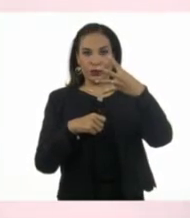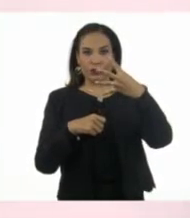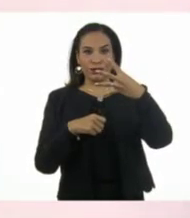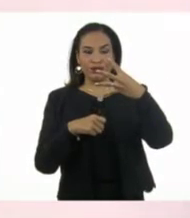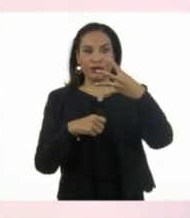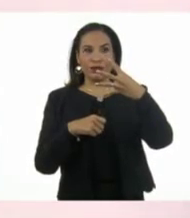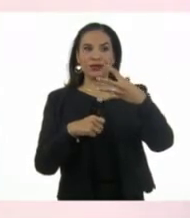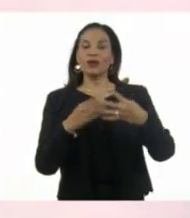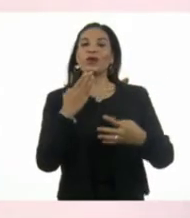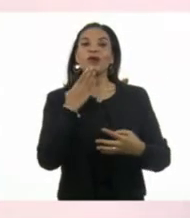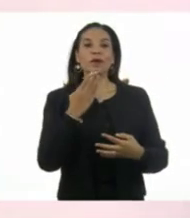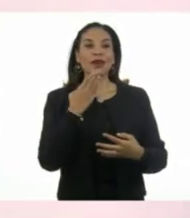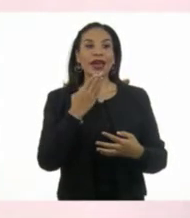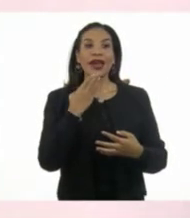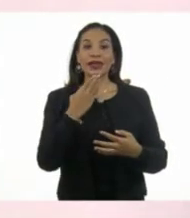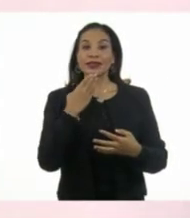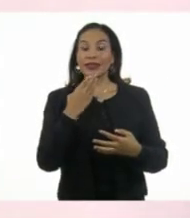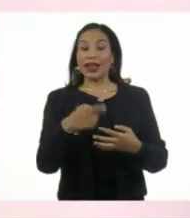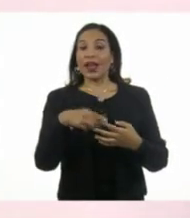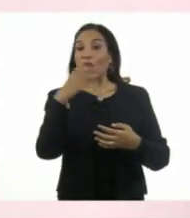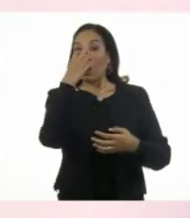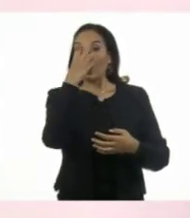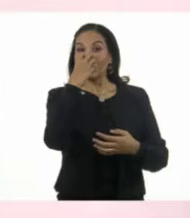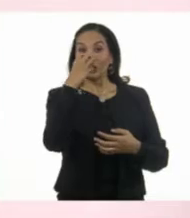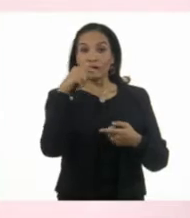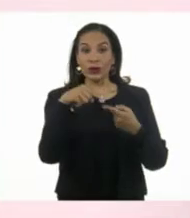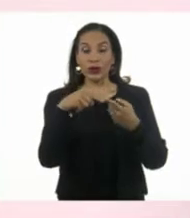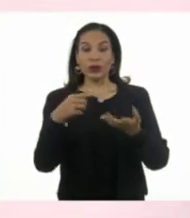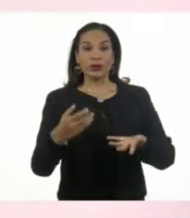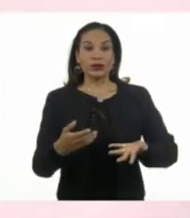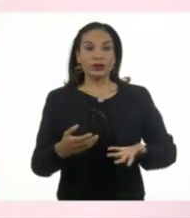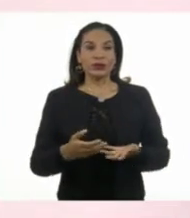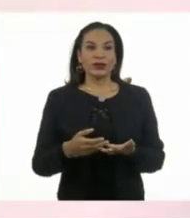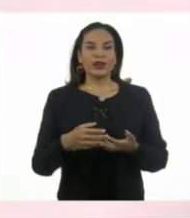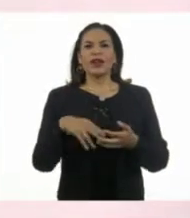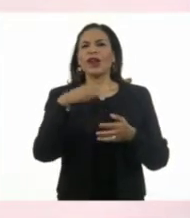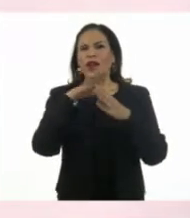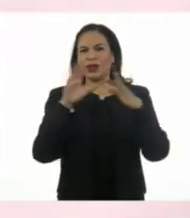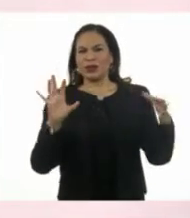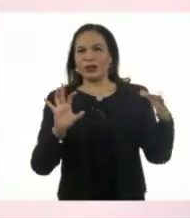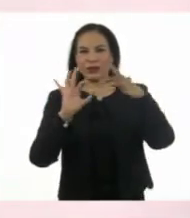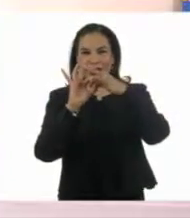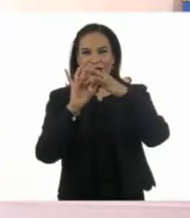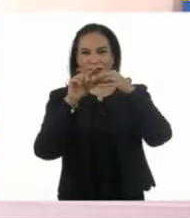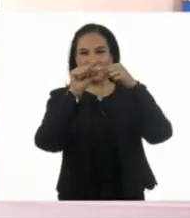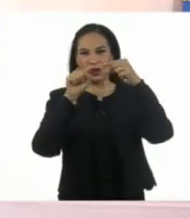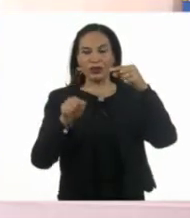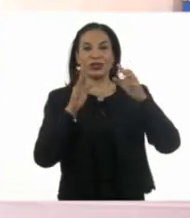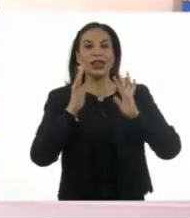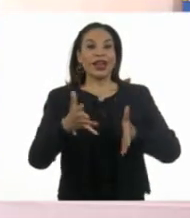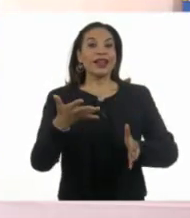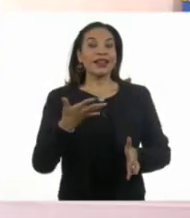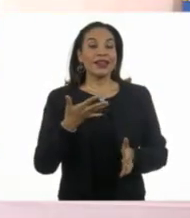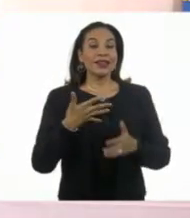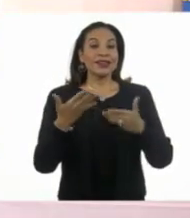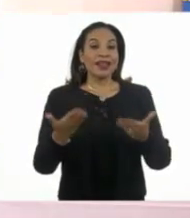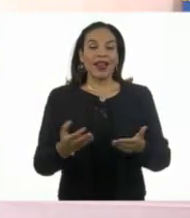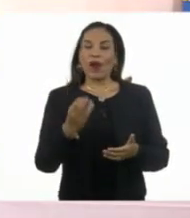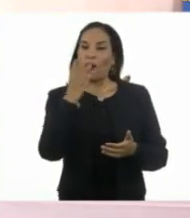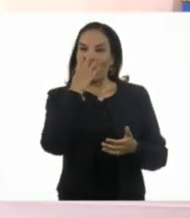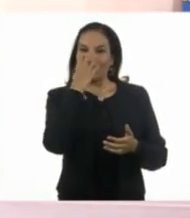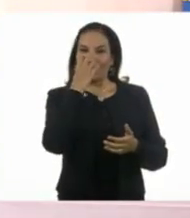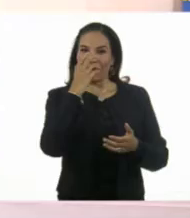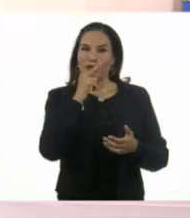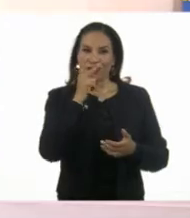1, 2, 3, 4. Muy bien, entonces oso y lo unimos. Perfecto. Y ya tenemos